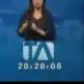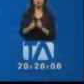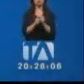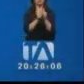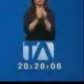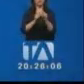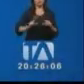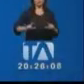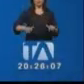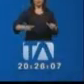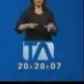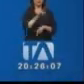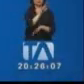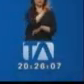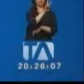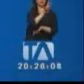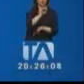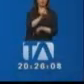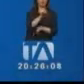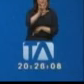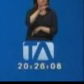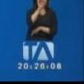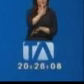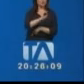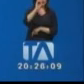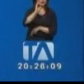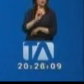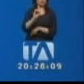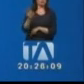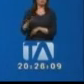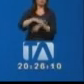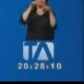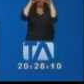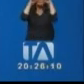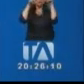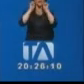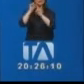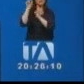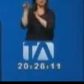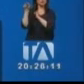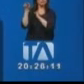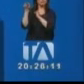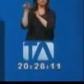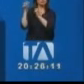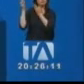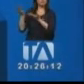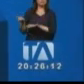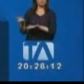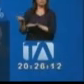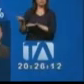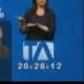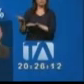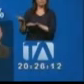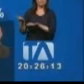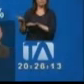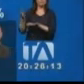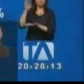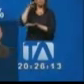a Lenín Moreno con el 32,3%, Guillermo Lasso el 21,5%, Cintia Viteri 14%, Paco